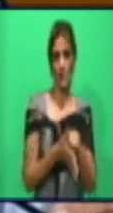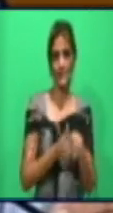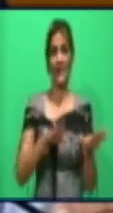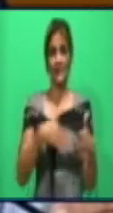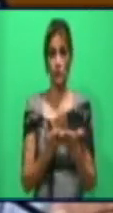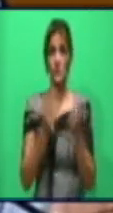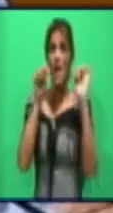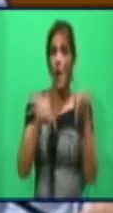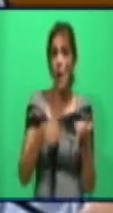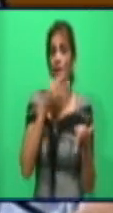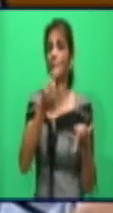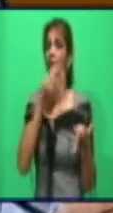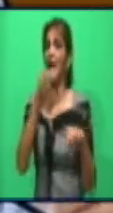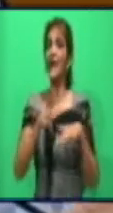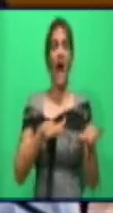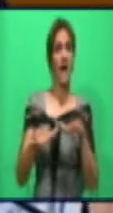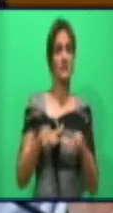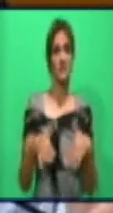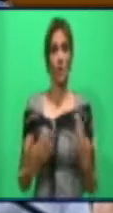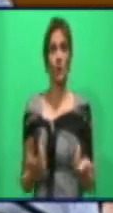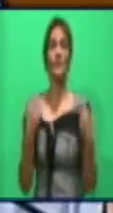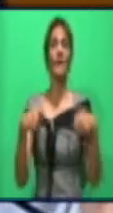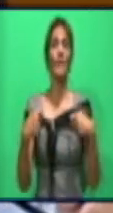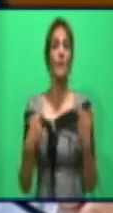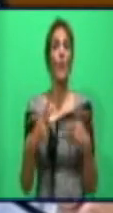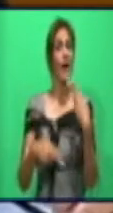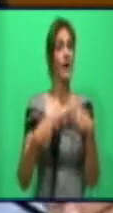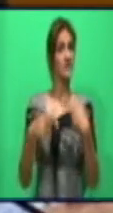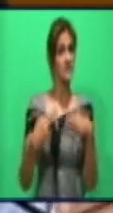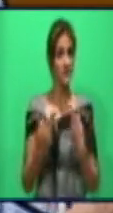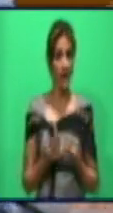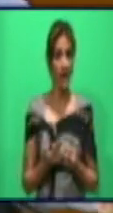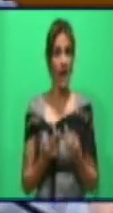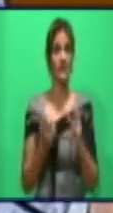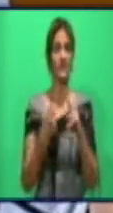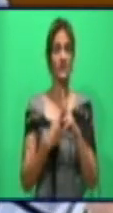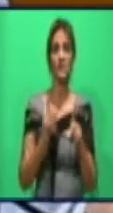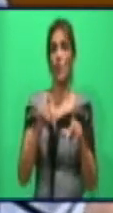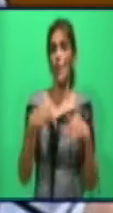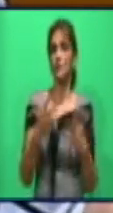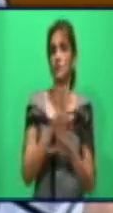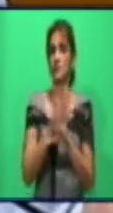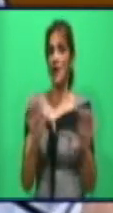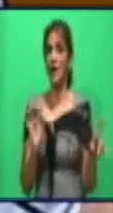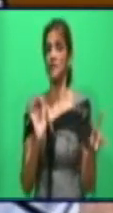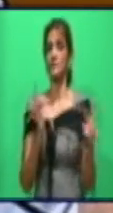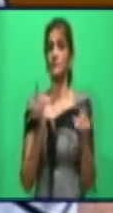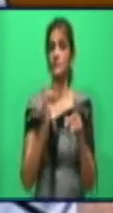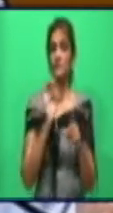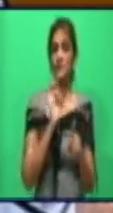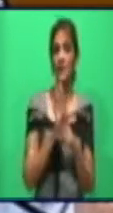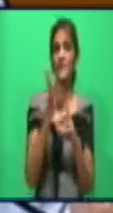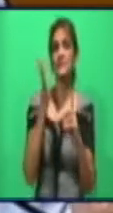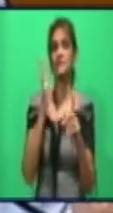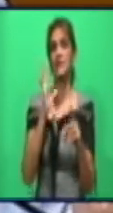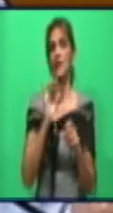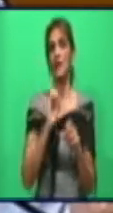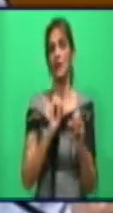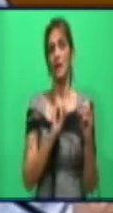especialistas la llevamos de manera eficiente eficaz y en el momento epidemiológico que nos permitan ir